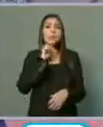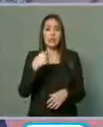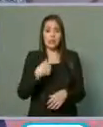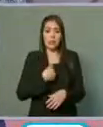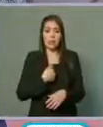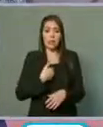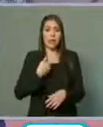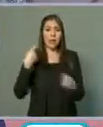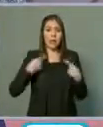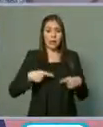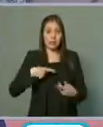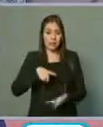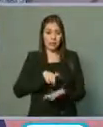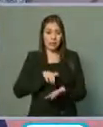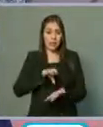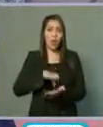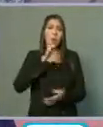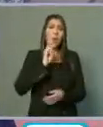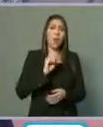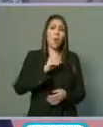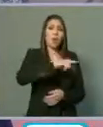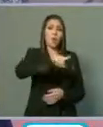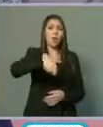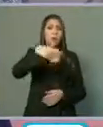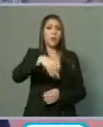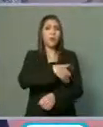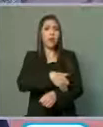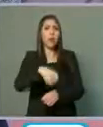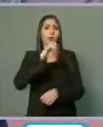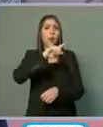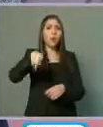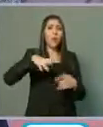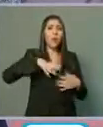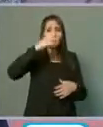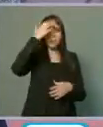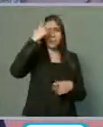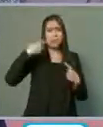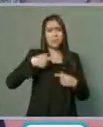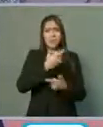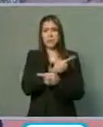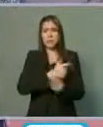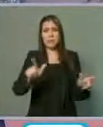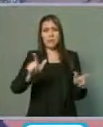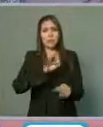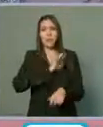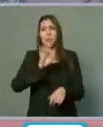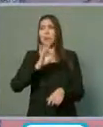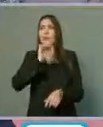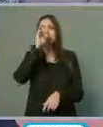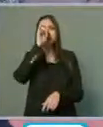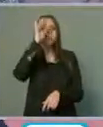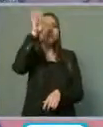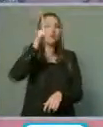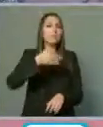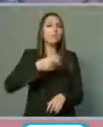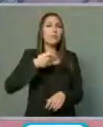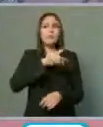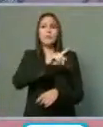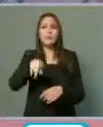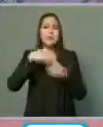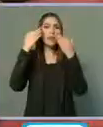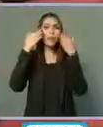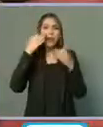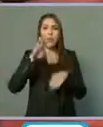afectado o sus familiares o cualquier otra persona, ¿eh? Porque la Secretaría de Desarrollo Social en la Ciudad de México, a través de estas leyes, a través del